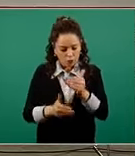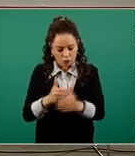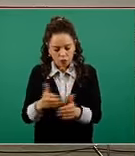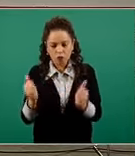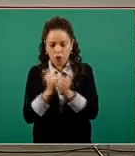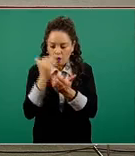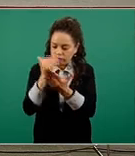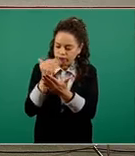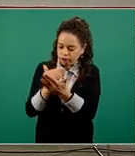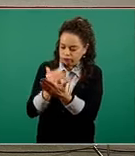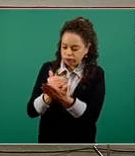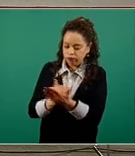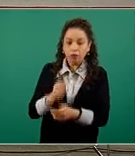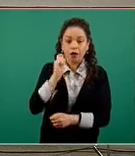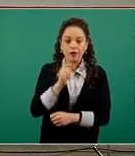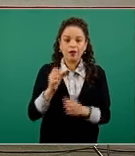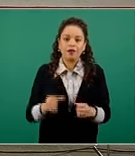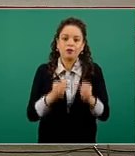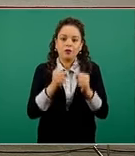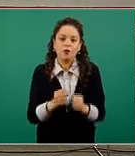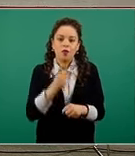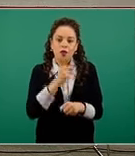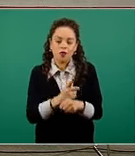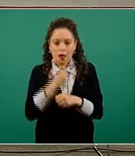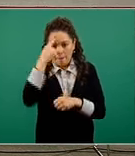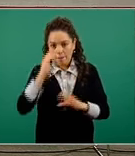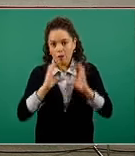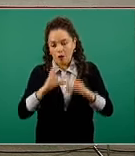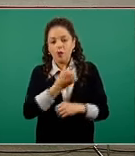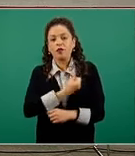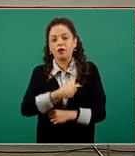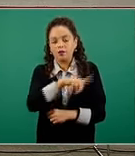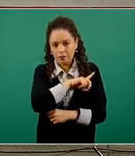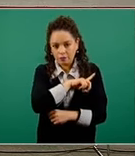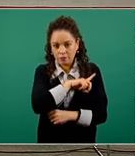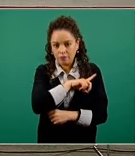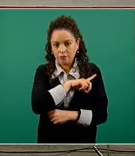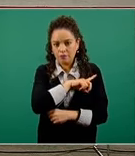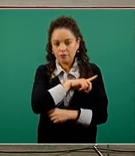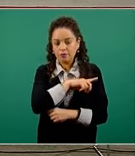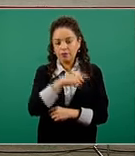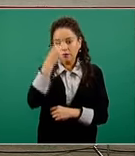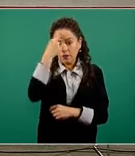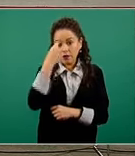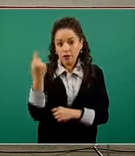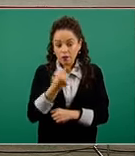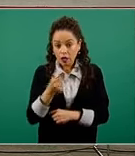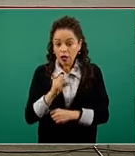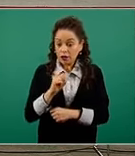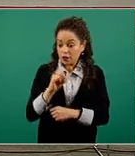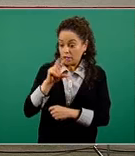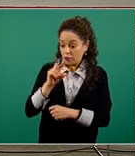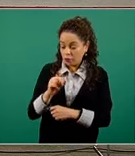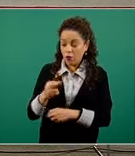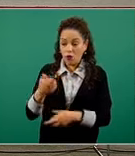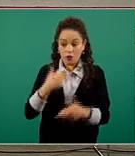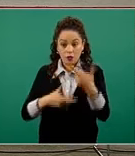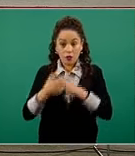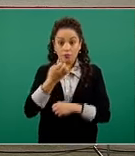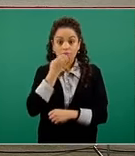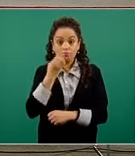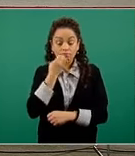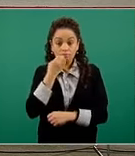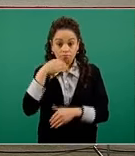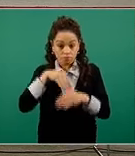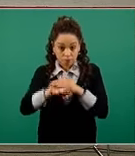de seguridad sanitaria para evitar, aún regresando los niños en semáforo verde y aún